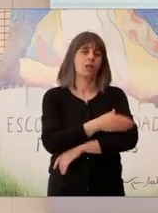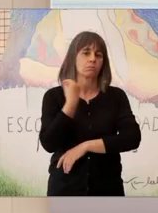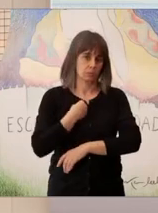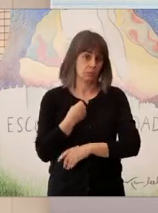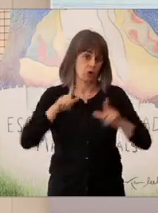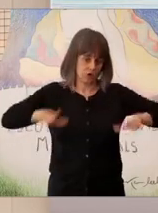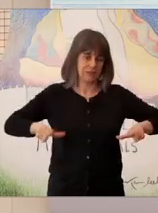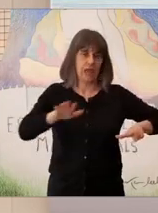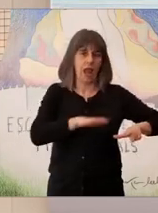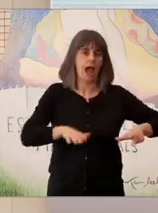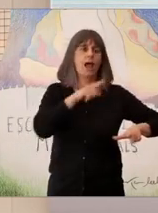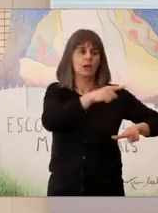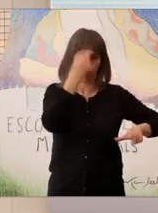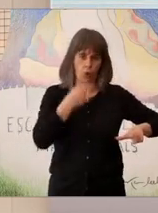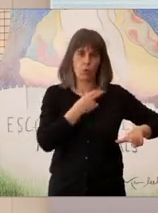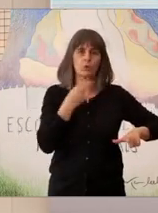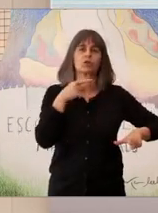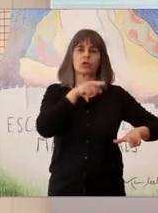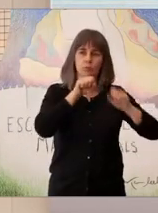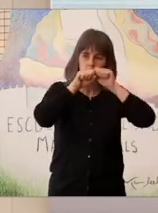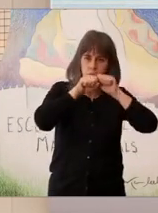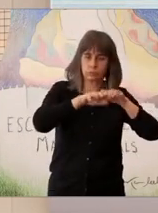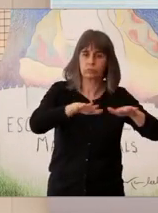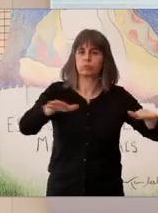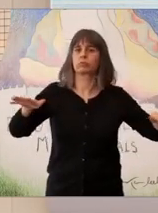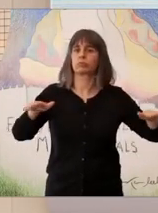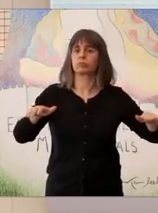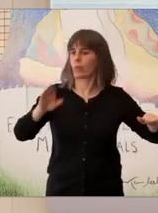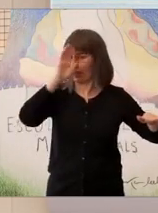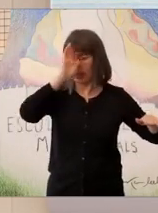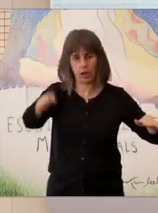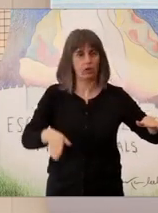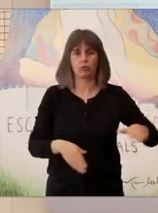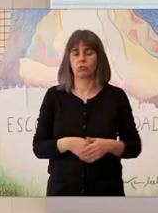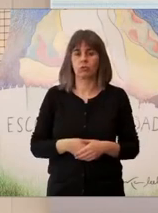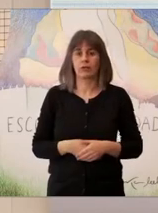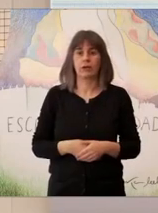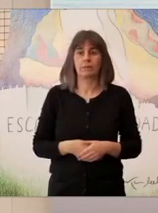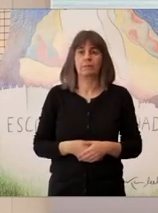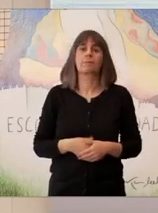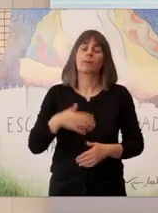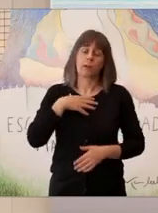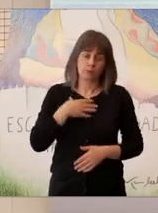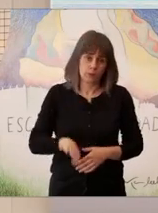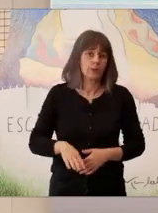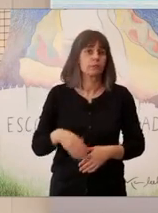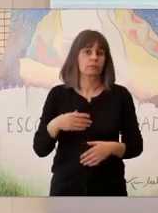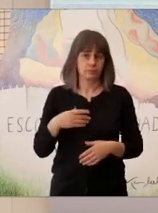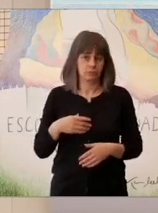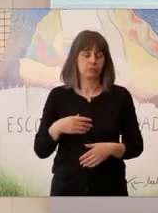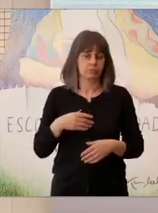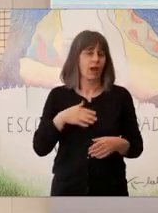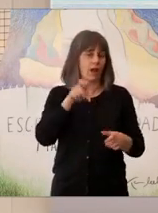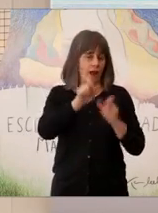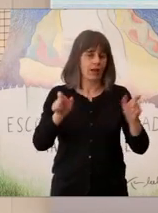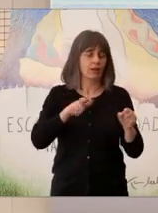fiscal comprometida y eso lo ha transmitido de una manera directa, que llegará muchísimo y me consta que llega